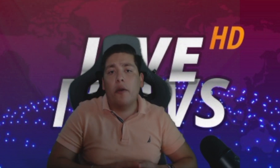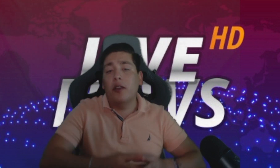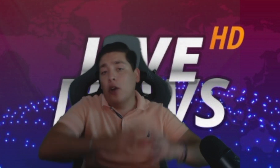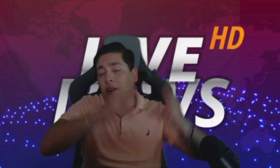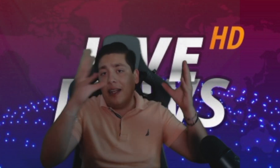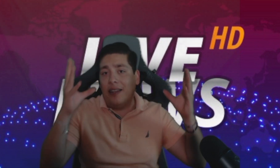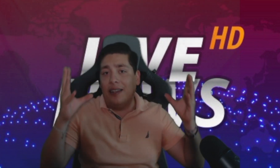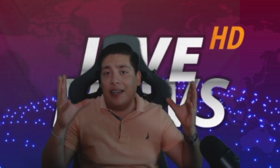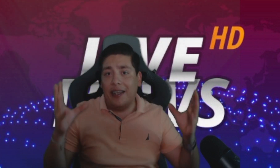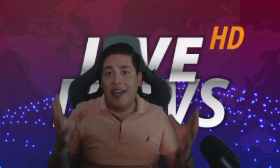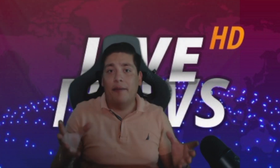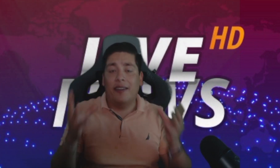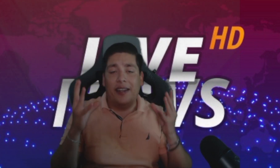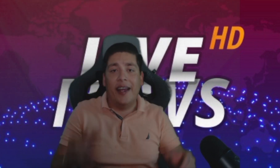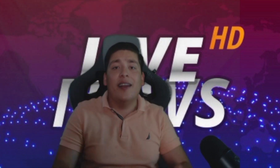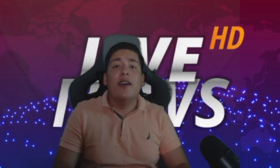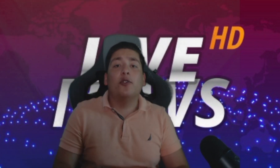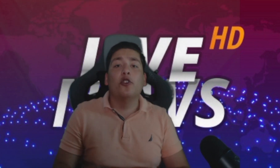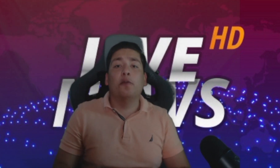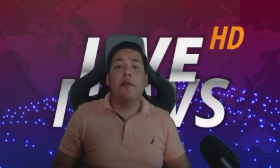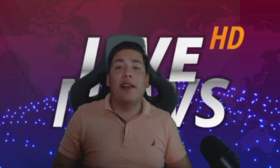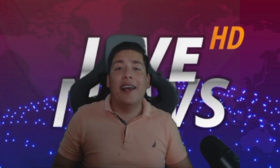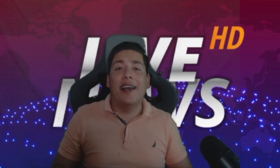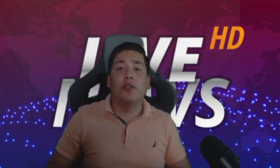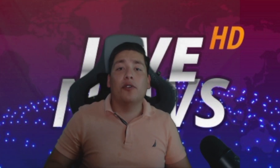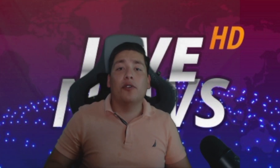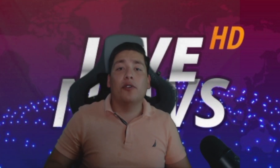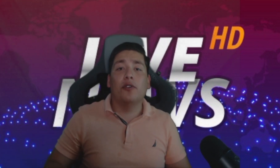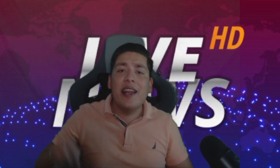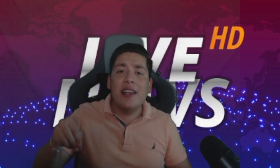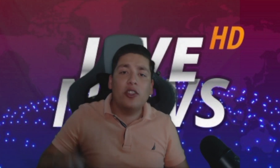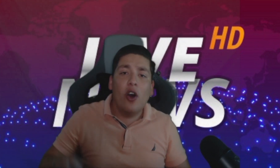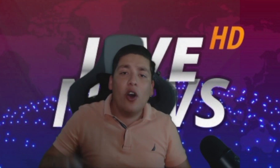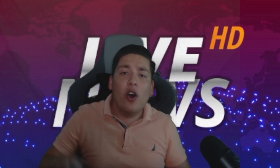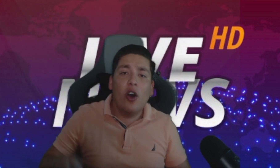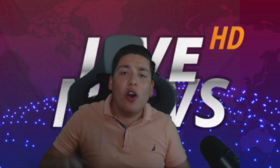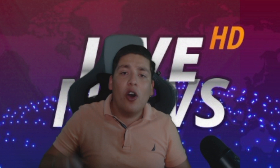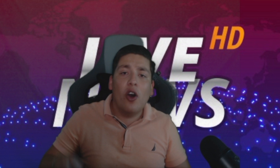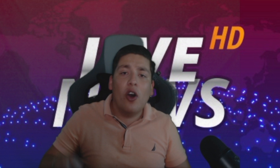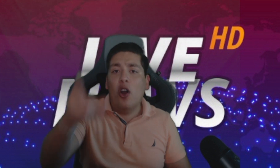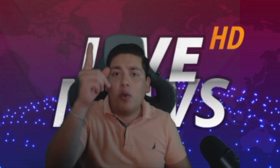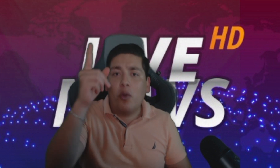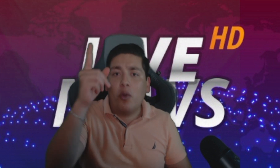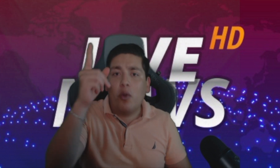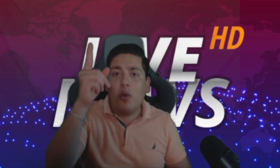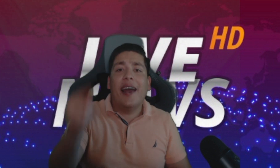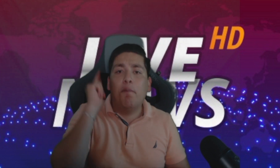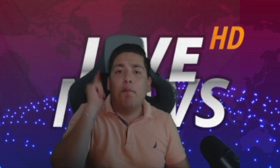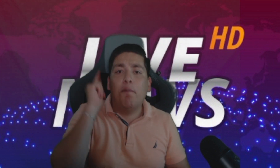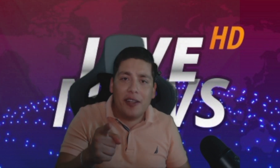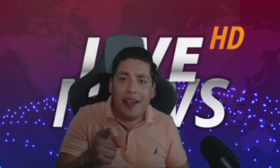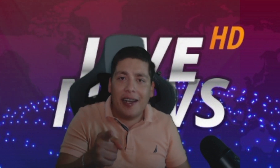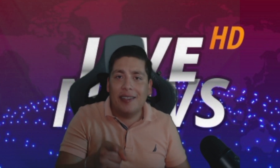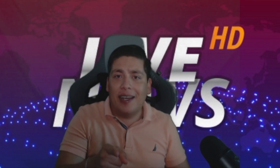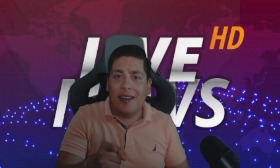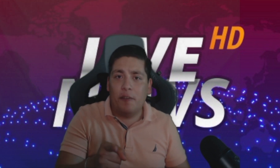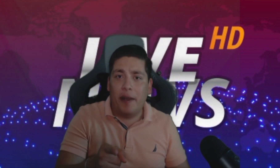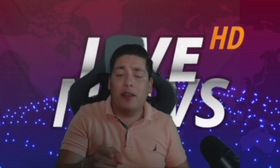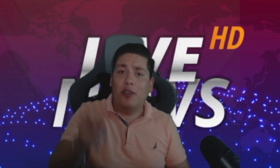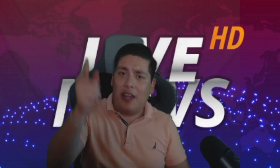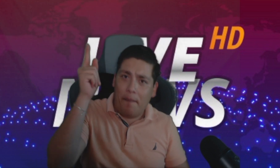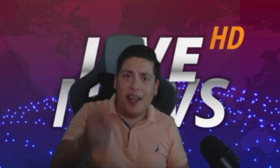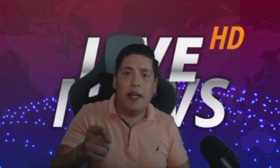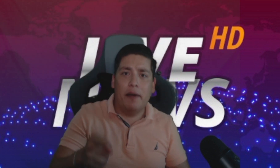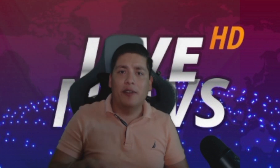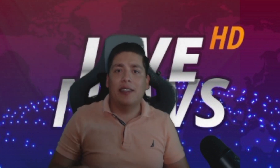estos comentócratas que quieren mantener sus privilegios. Hoy inició la lucha, y ojo aquí, el pueblo tiene que estar